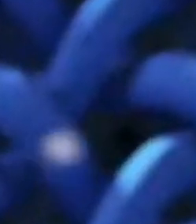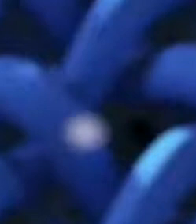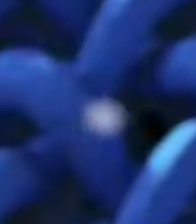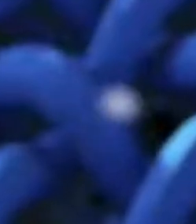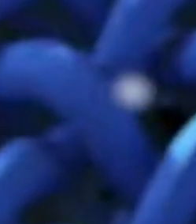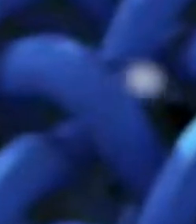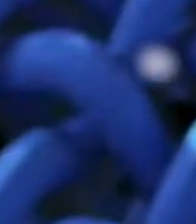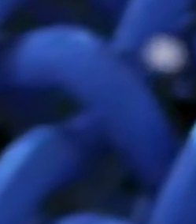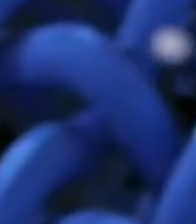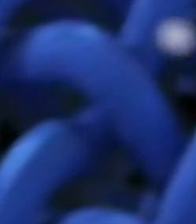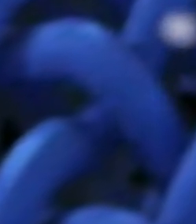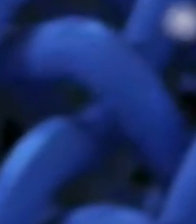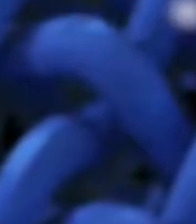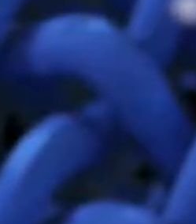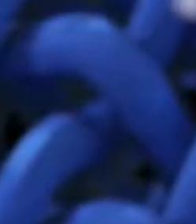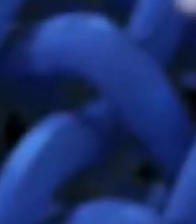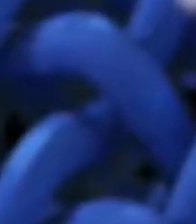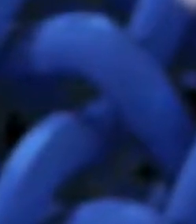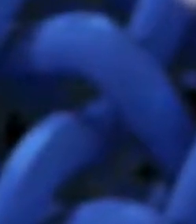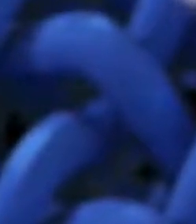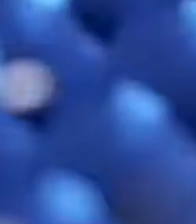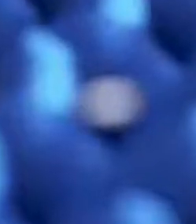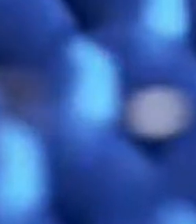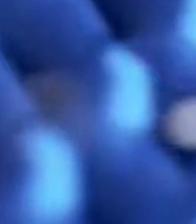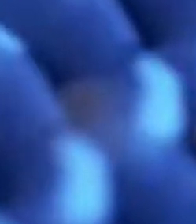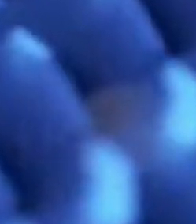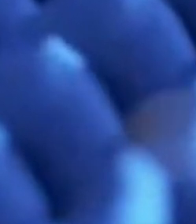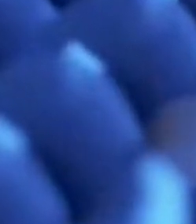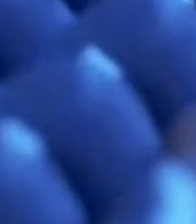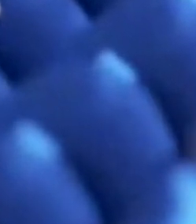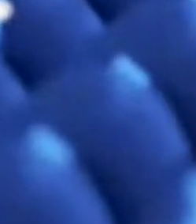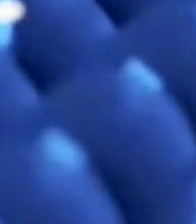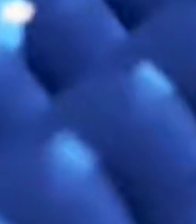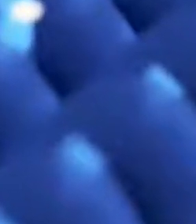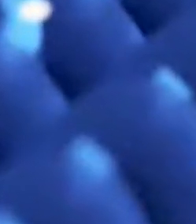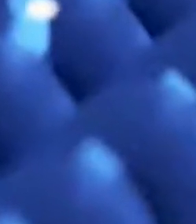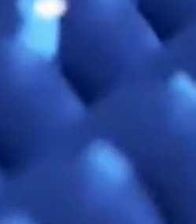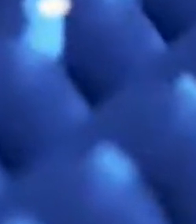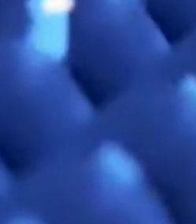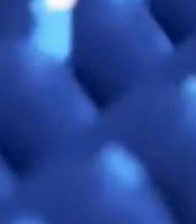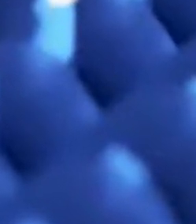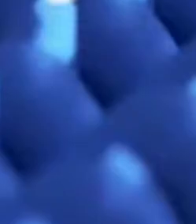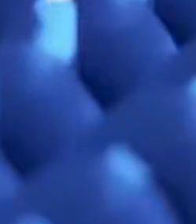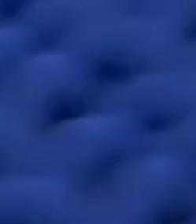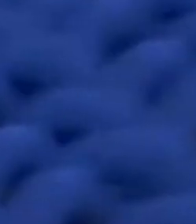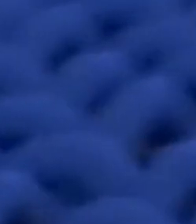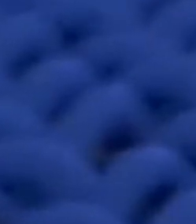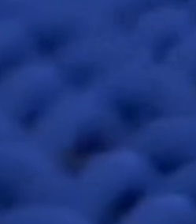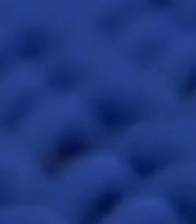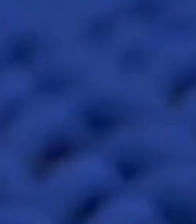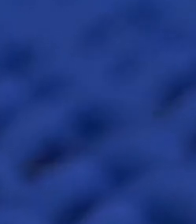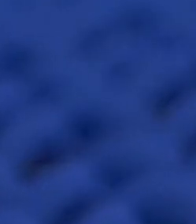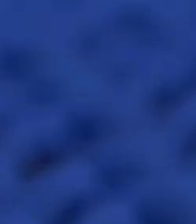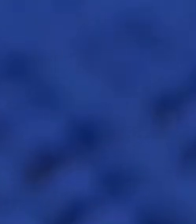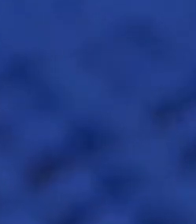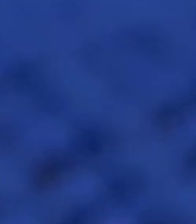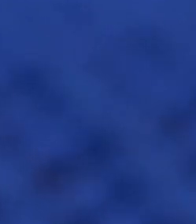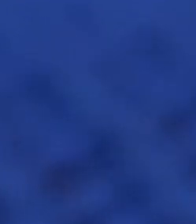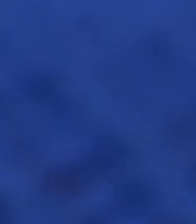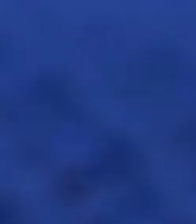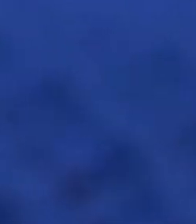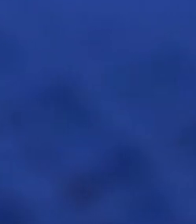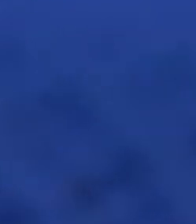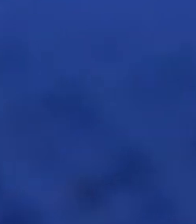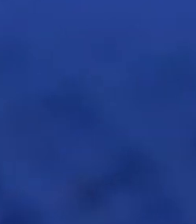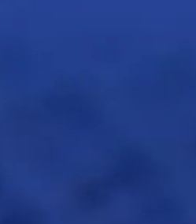contarte, pero es necesario. Usa cubrebocas y gel antibacterial. Pero sobre todo, si no tienes que salir a